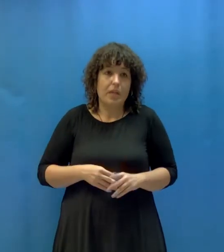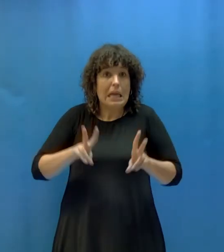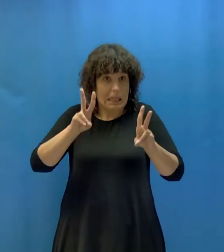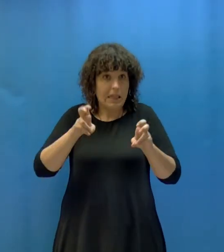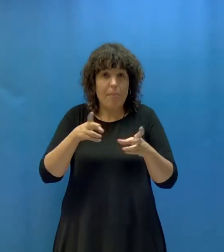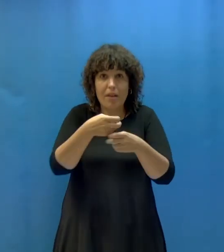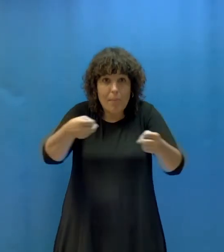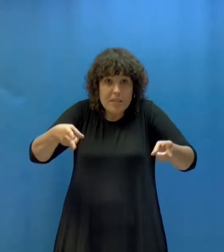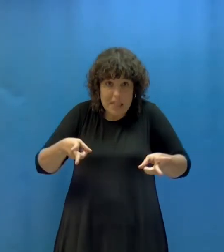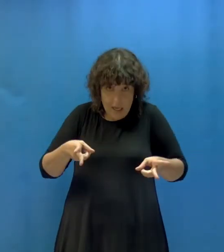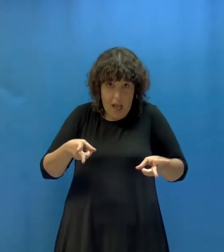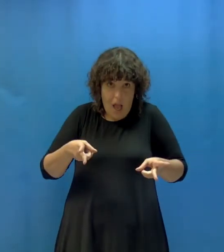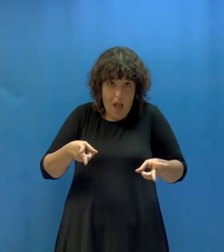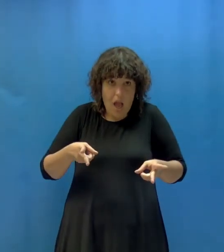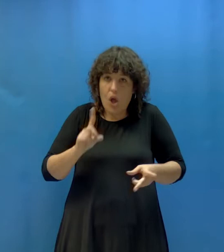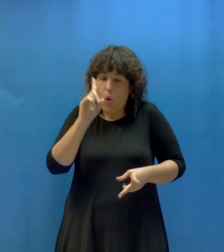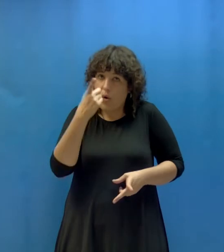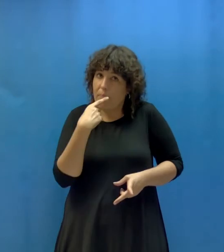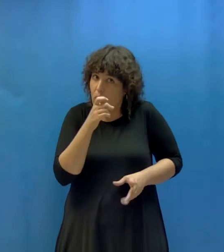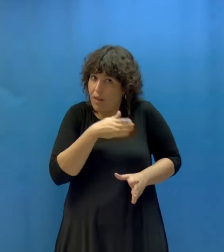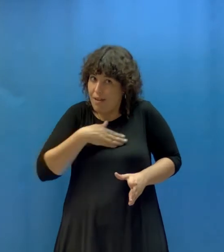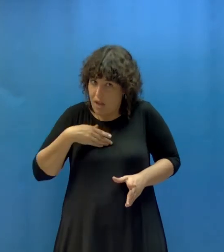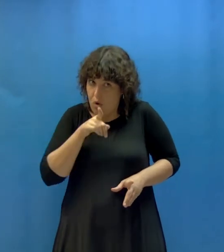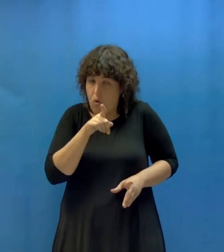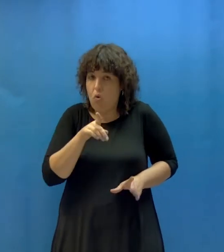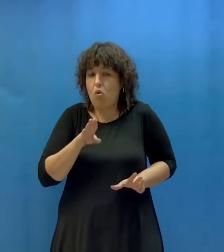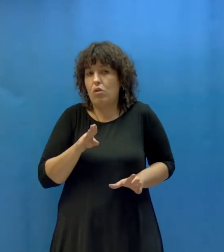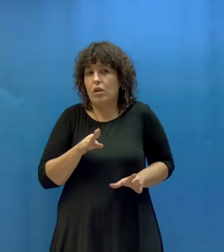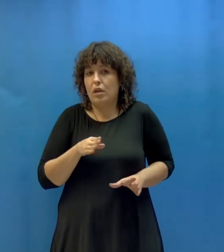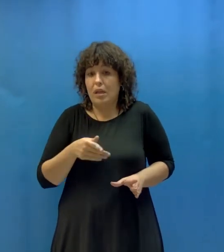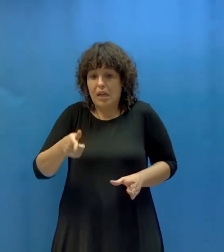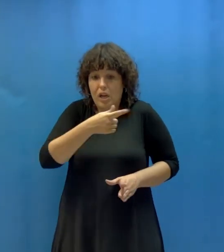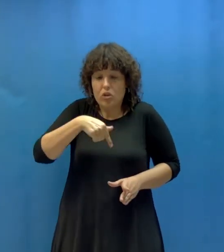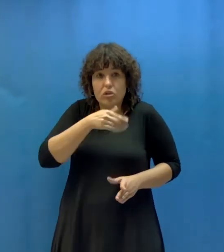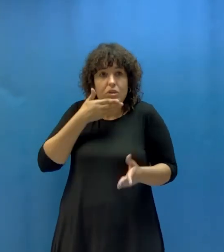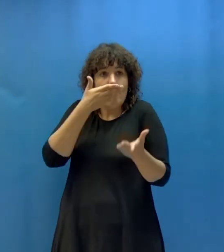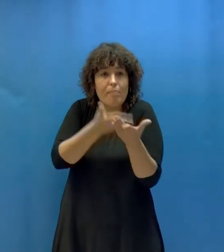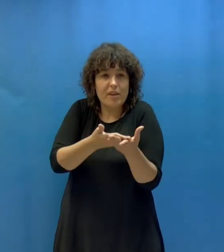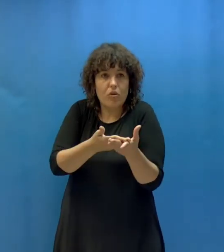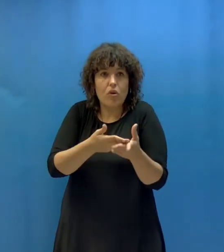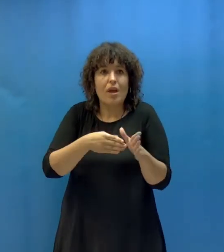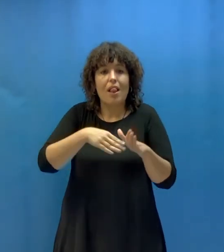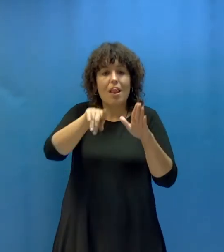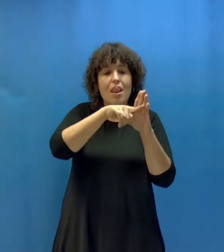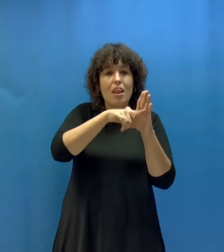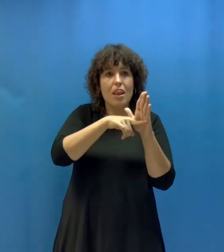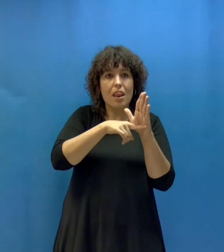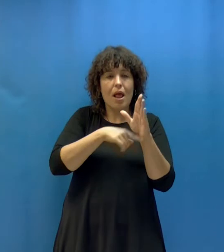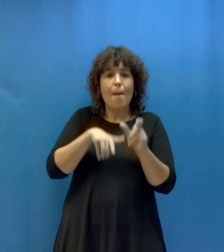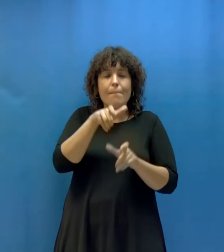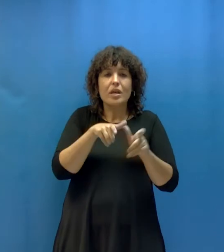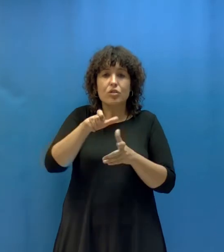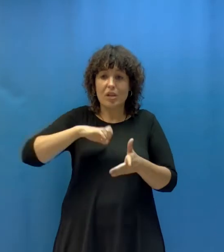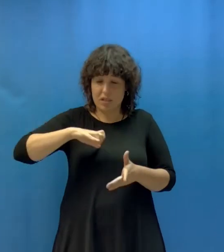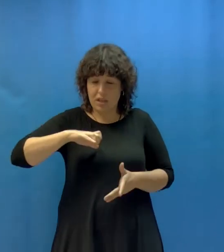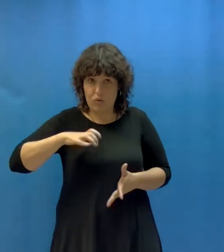piscina de producción, pues una pregunta sí que nos gustaría también hacer, que es que hemos pedido la actualización del listado de morosos con el Ayuntamiento de Castellón y sabiendo que está